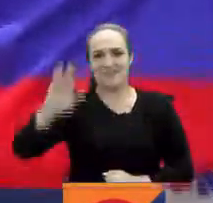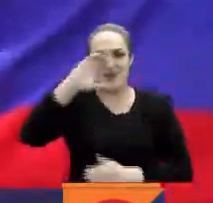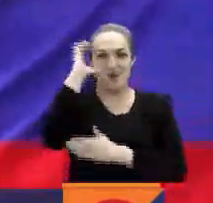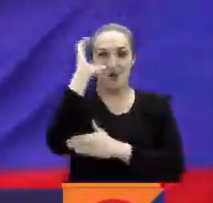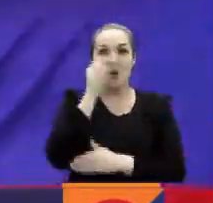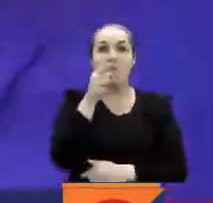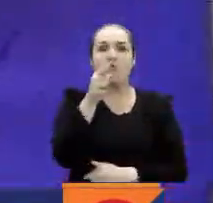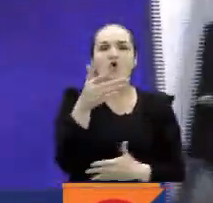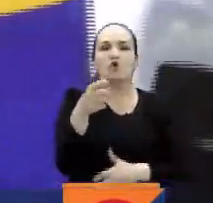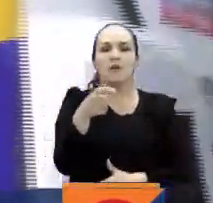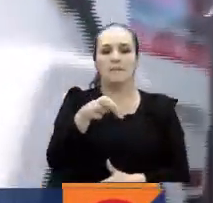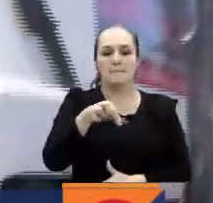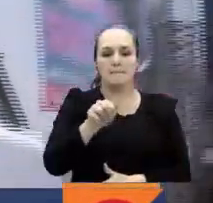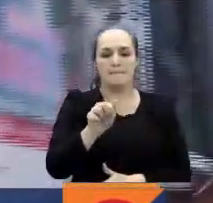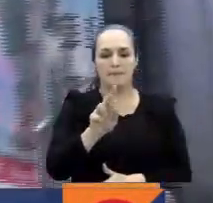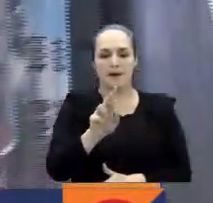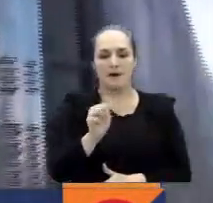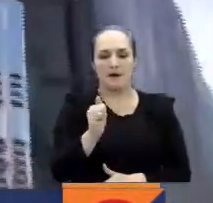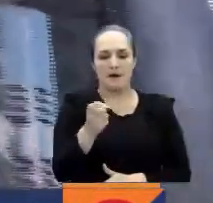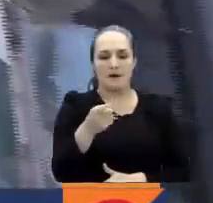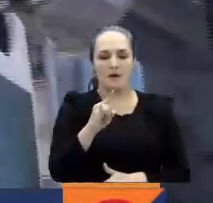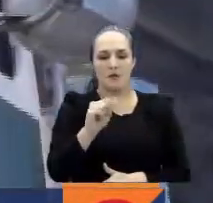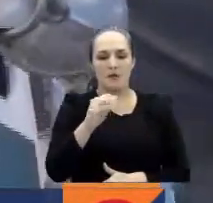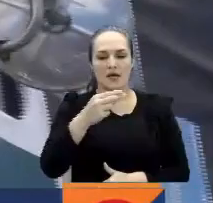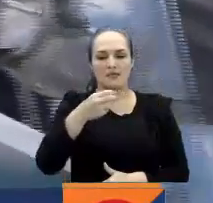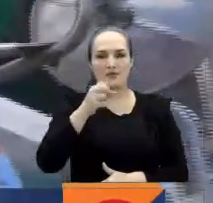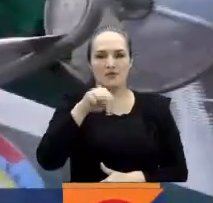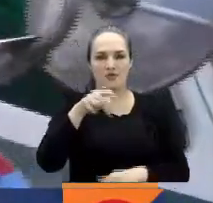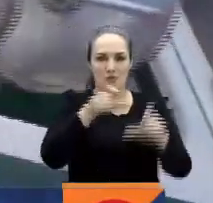Paraguachón. ¿Cómo se vivió? Vamos a conocer el siguiente informe.